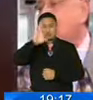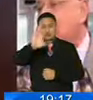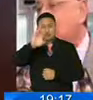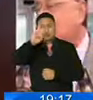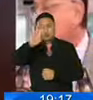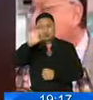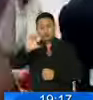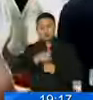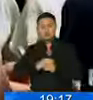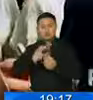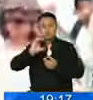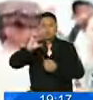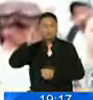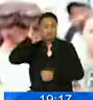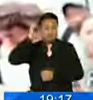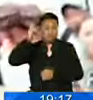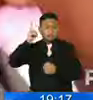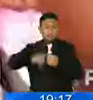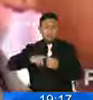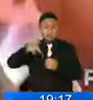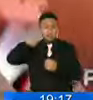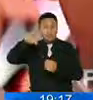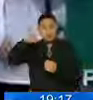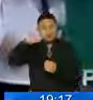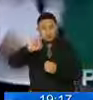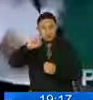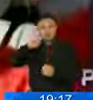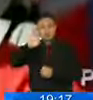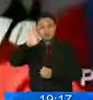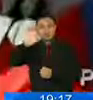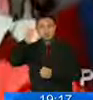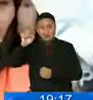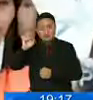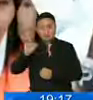Radio Quito, Radio Platinum y RTS. Informo Javier García.